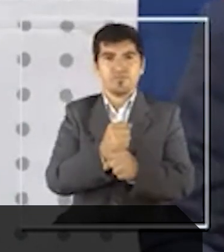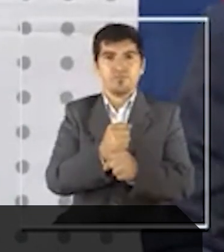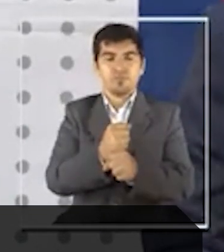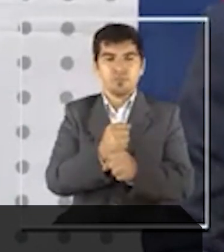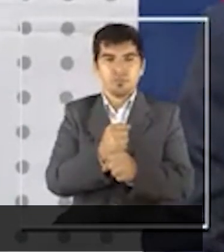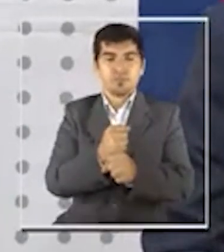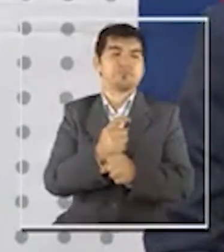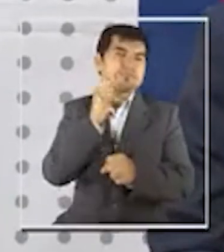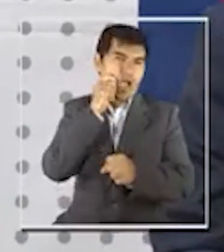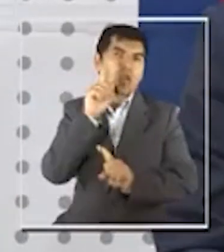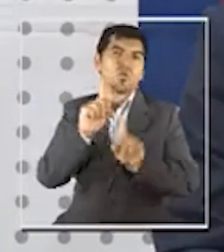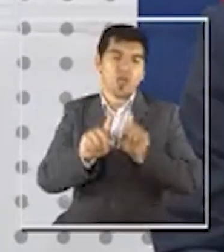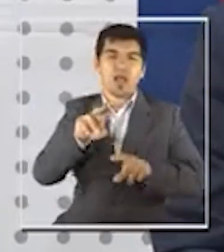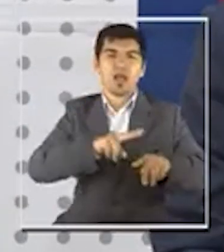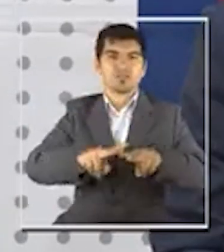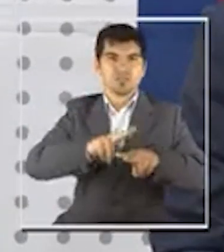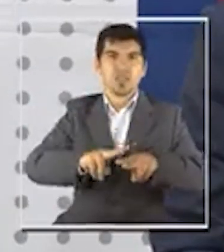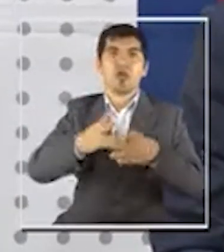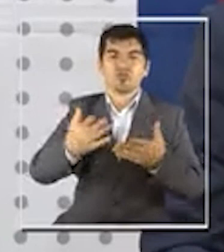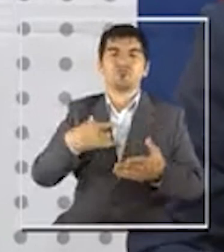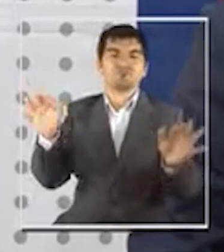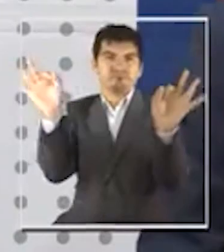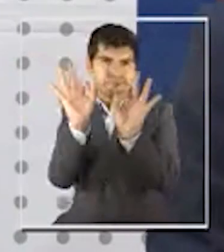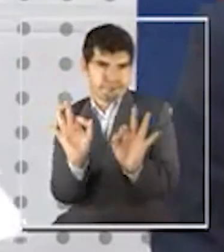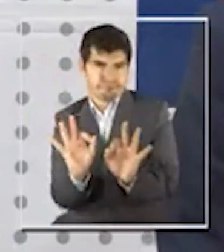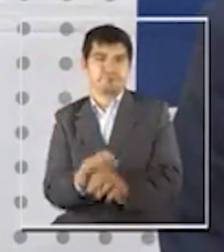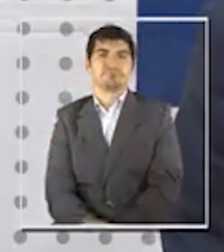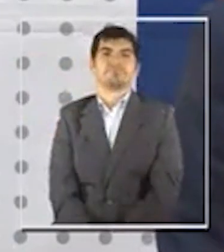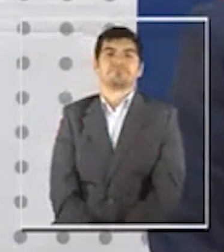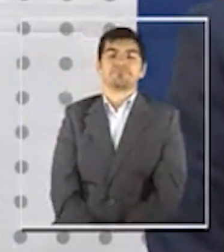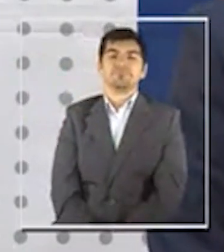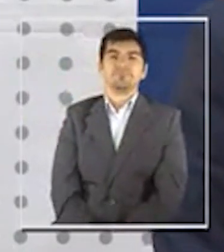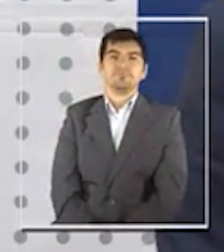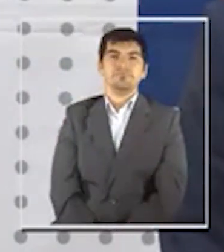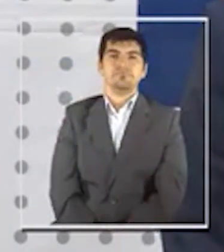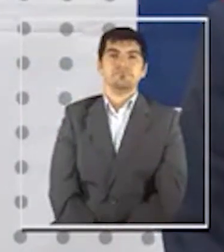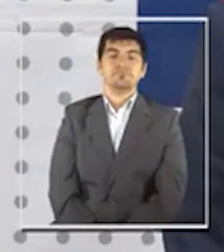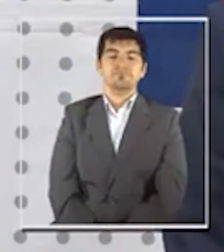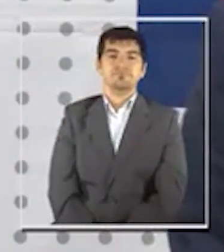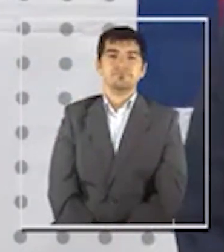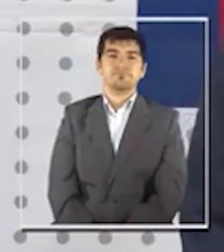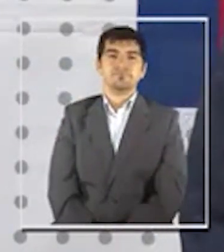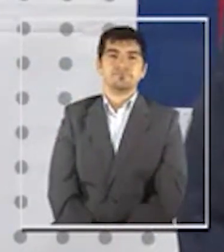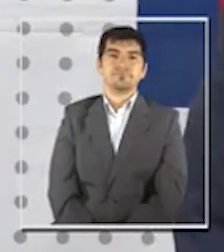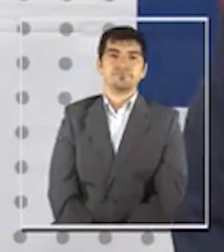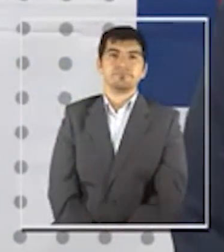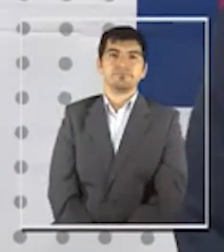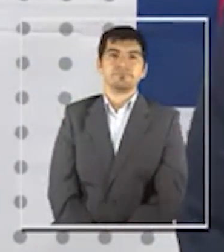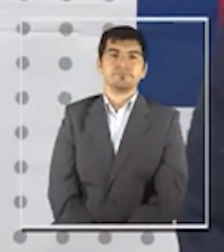ciertas acciones que serán detalladas a continuación quiero además darles cuenta de